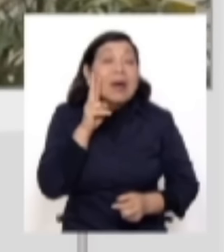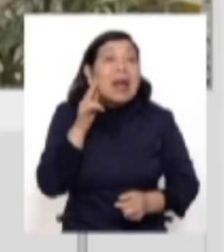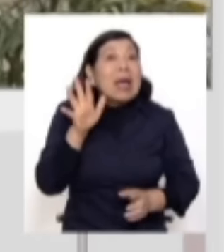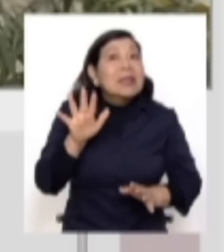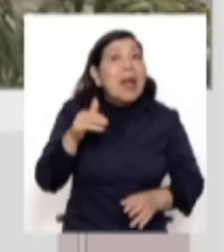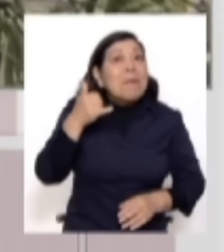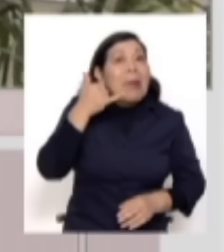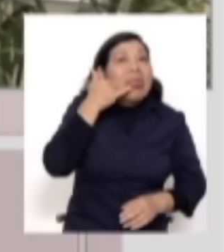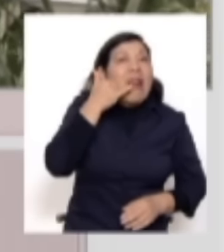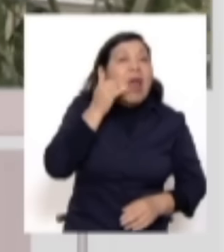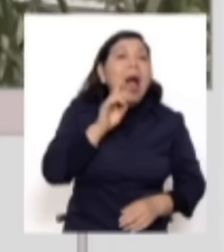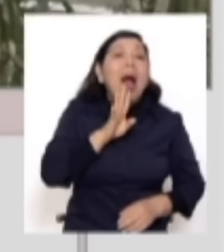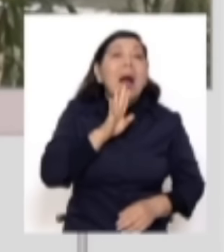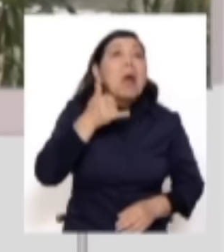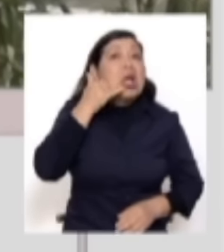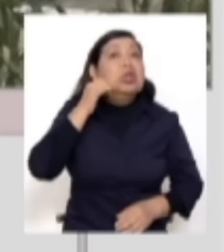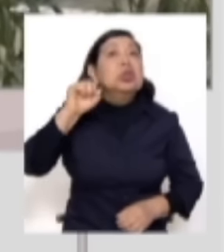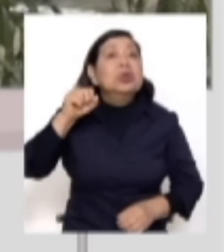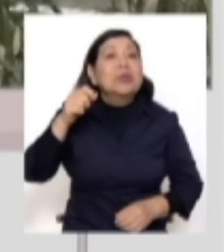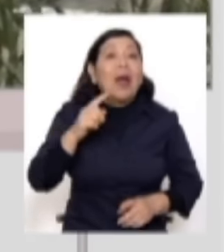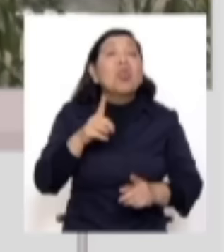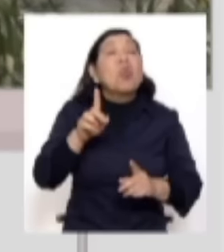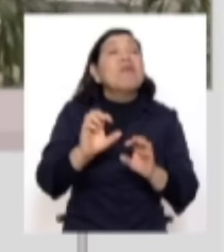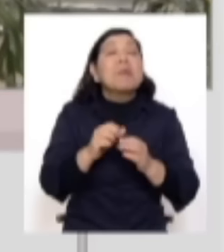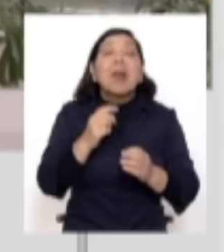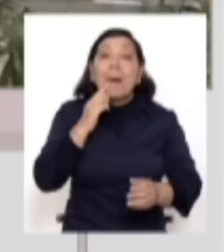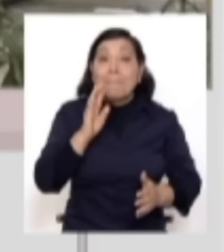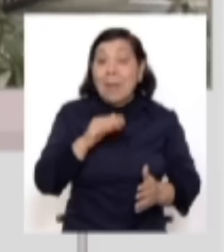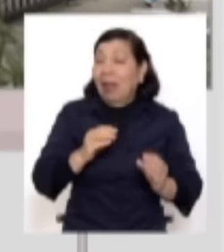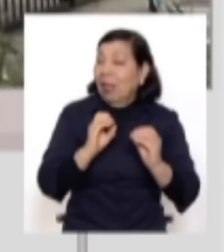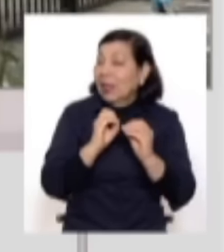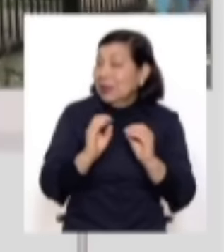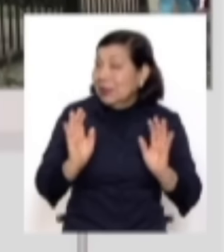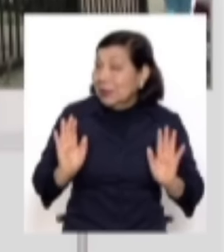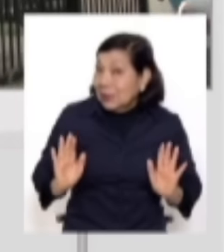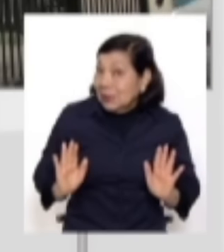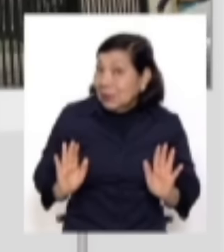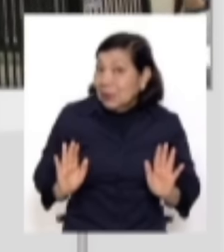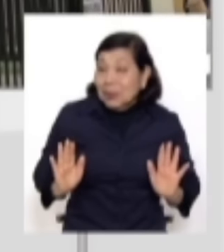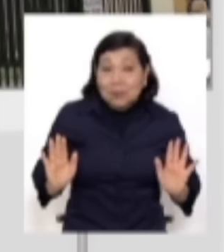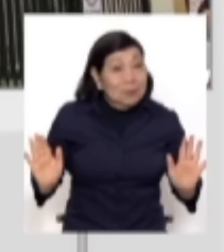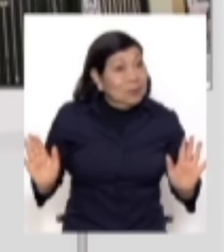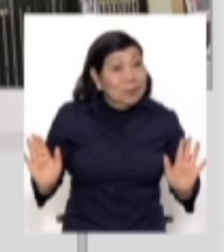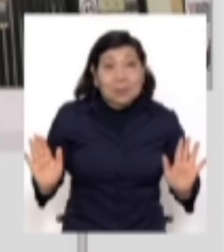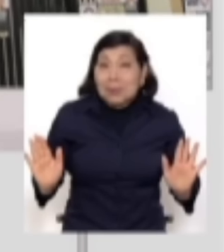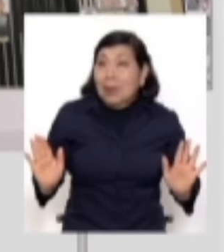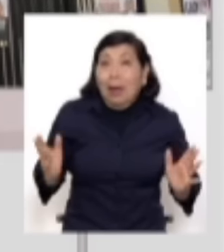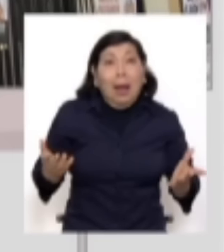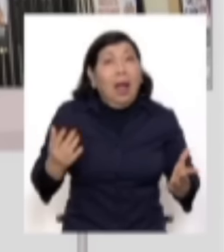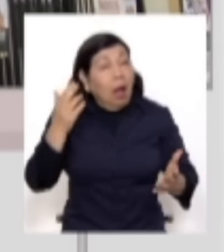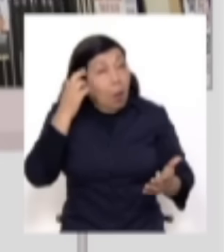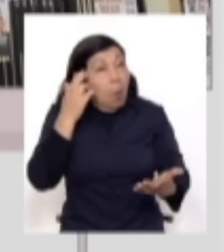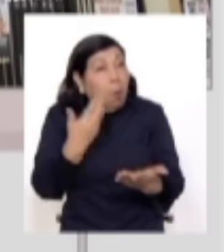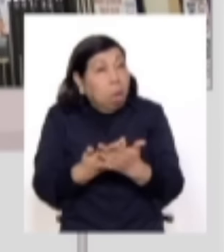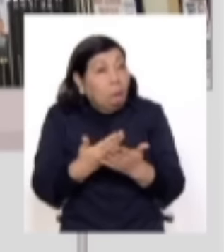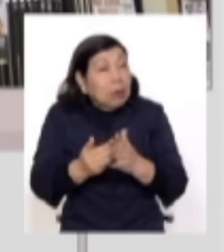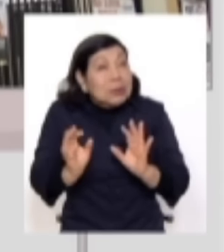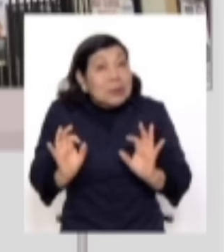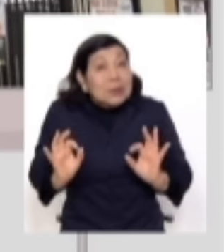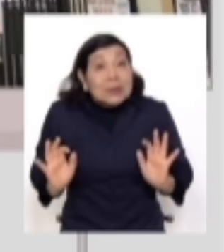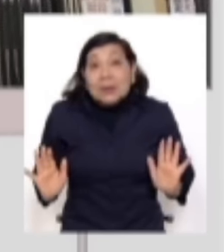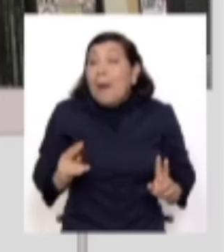tipo de engaños, ¿no? Y definitivamente ha habido un reglaje, ¿no? Porque no le ha dejado tiempo al niño de poder corroborar o al